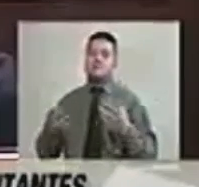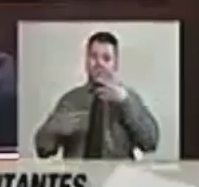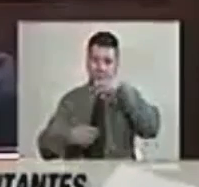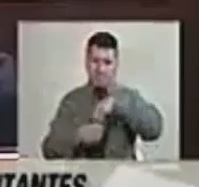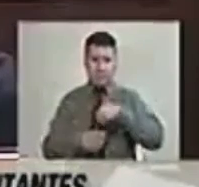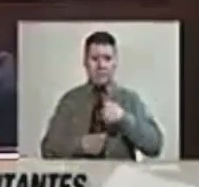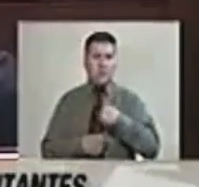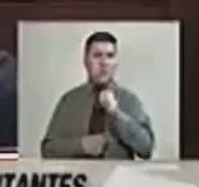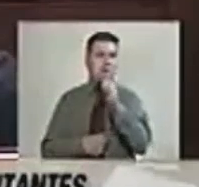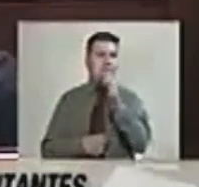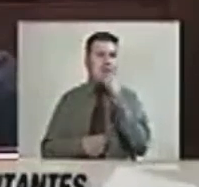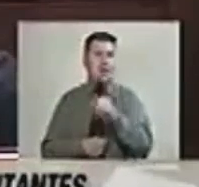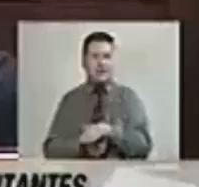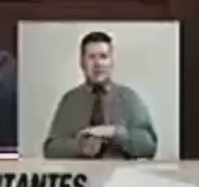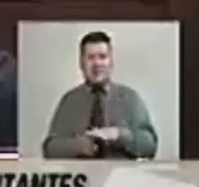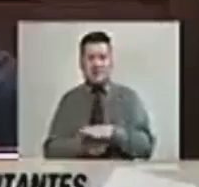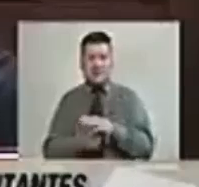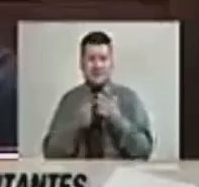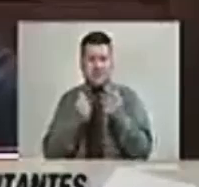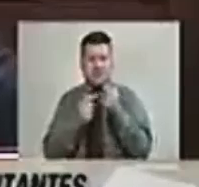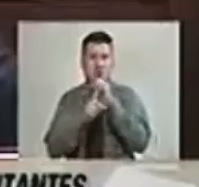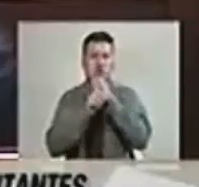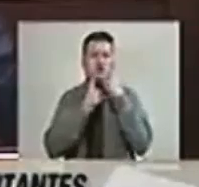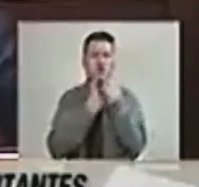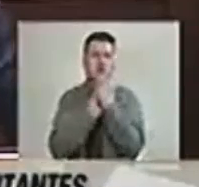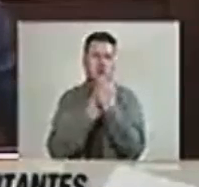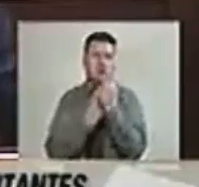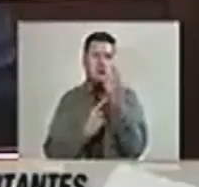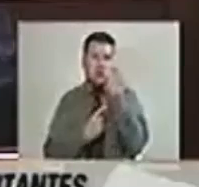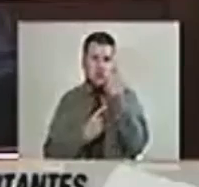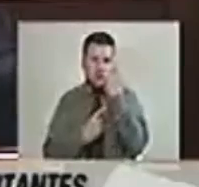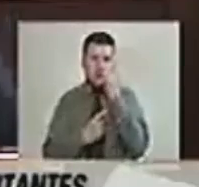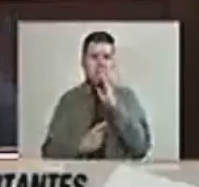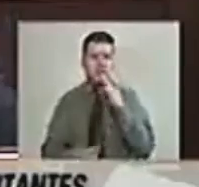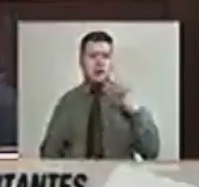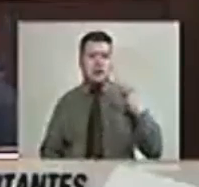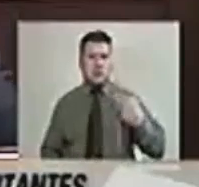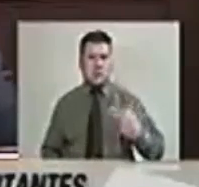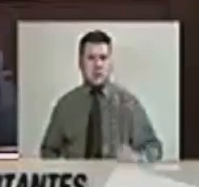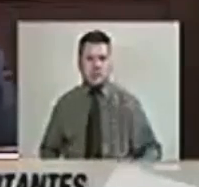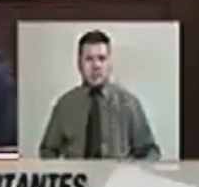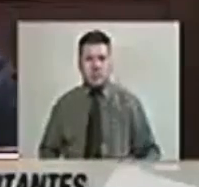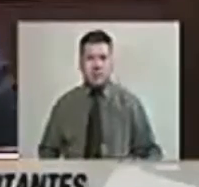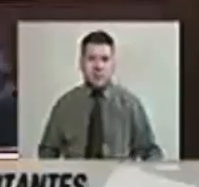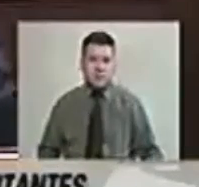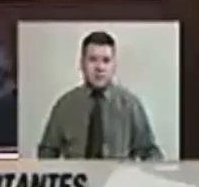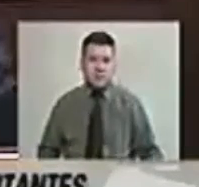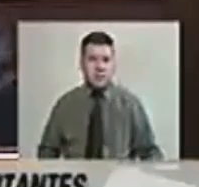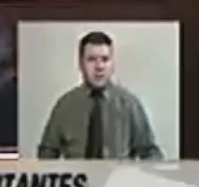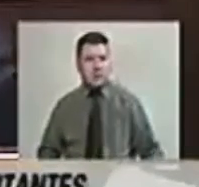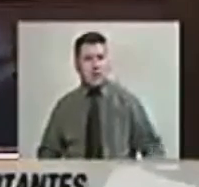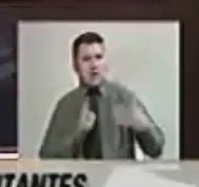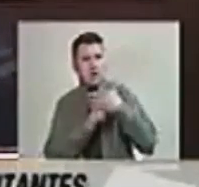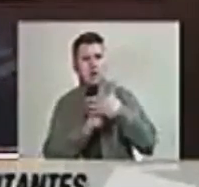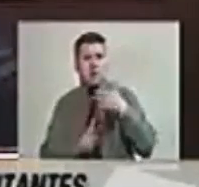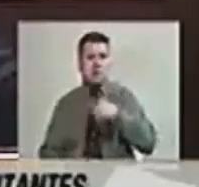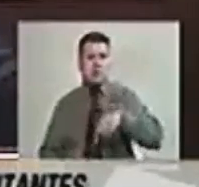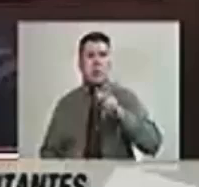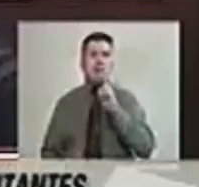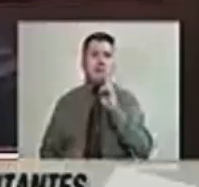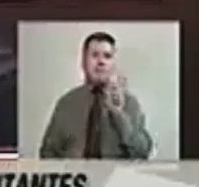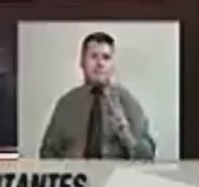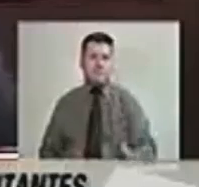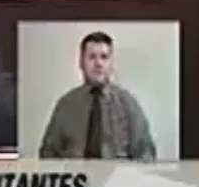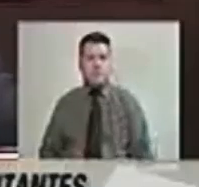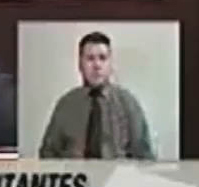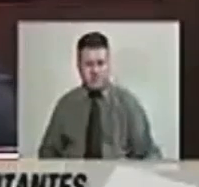a tener la peor crisis económica y social reciente de nuestra historia, y que está afectando a los venezolanos, pero